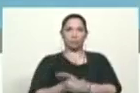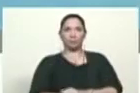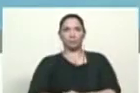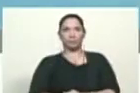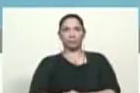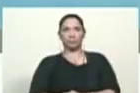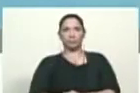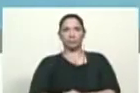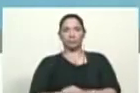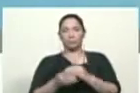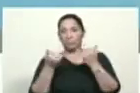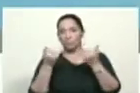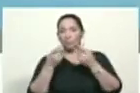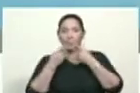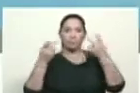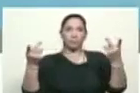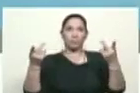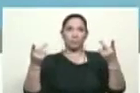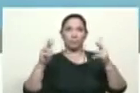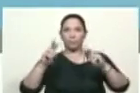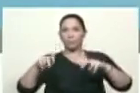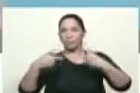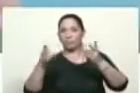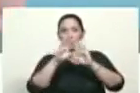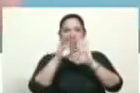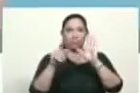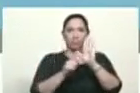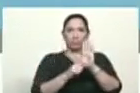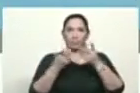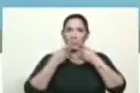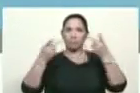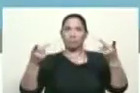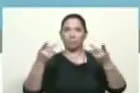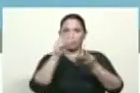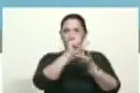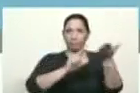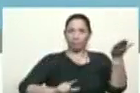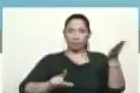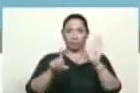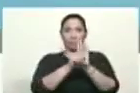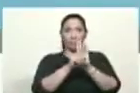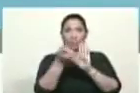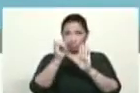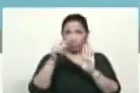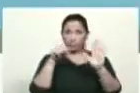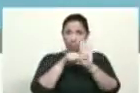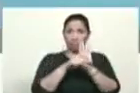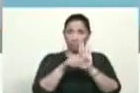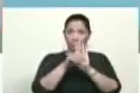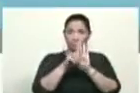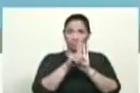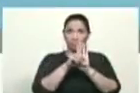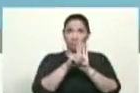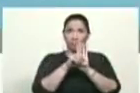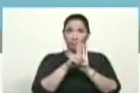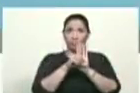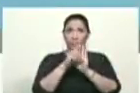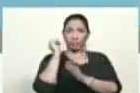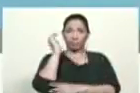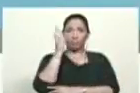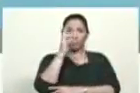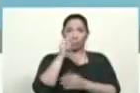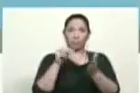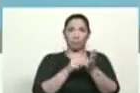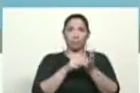vez promulgada la nueva Constitución, se publicará en Gaceta Oficial, etcétera, etcétera. Allí está el marco jurídico. La Asamblea Nacional, de